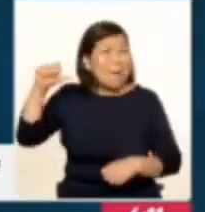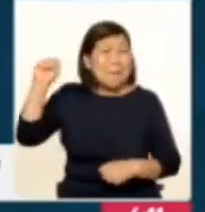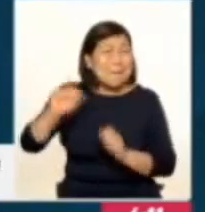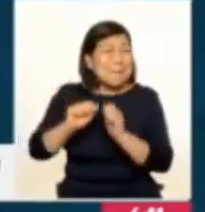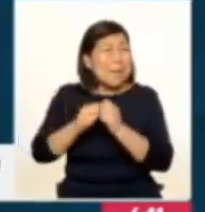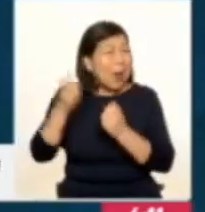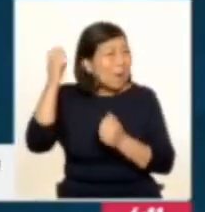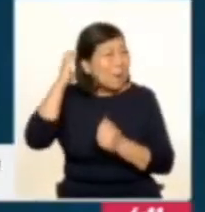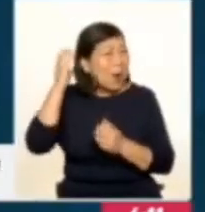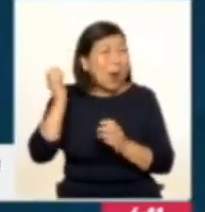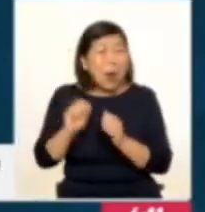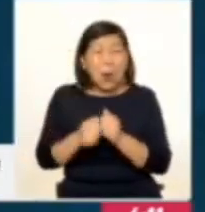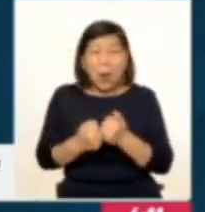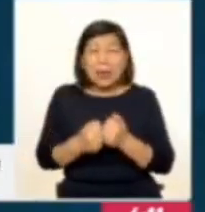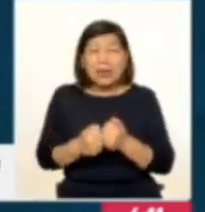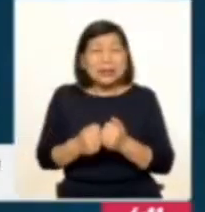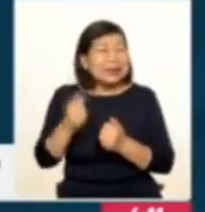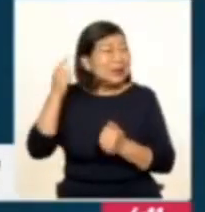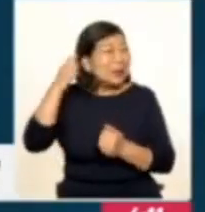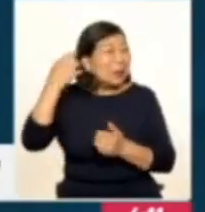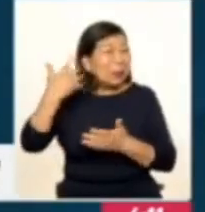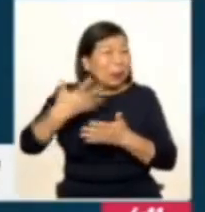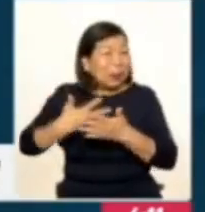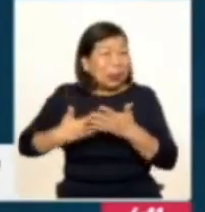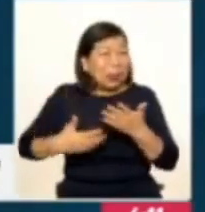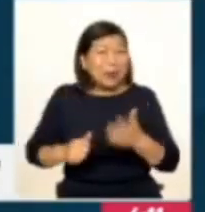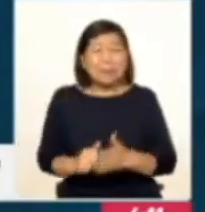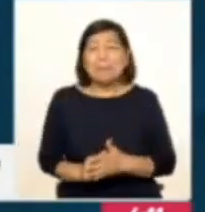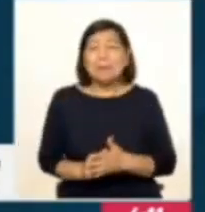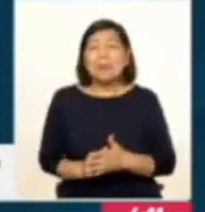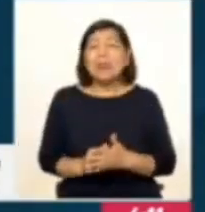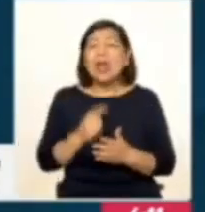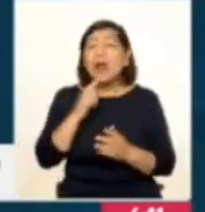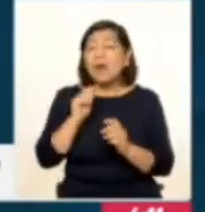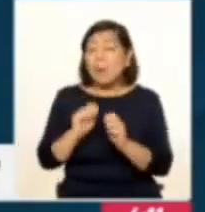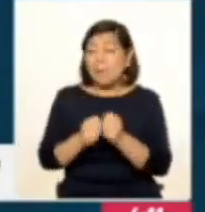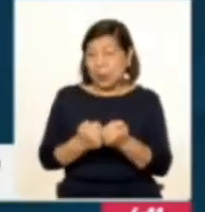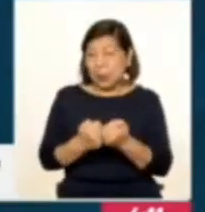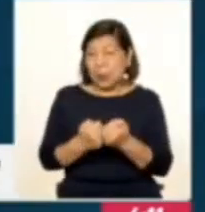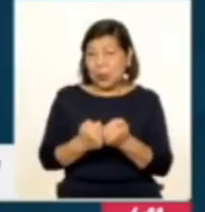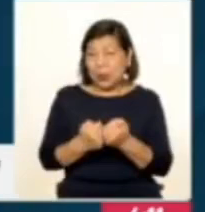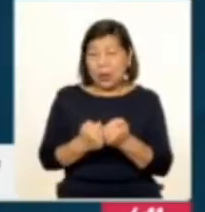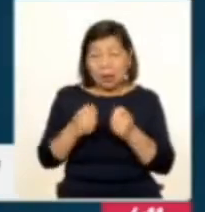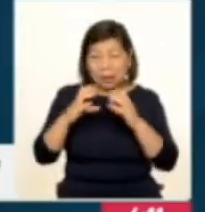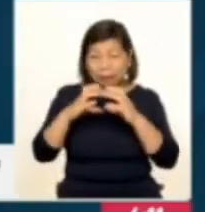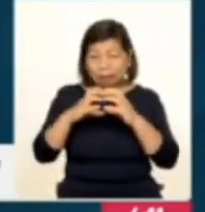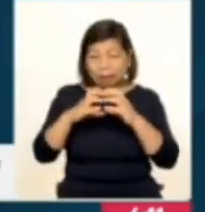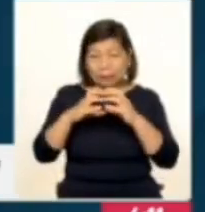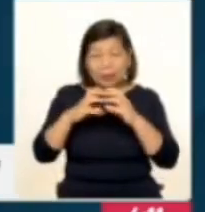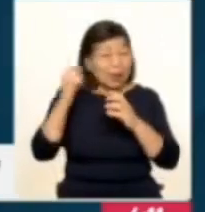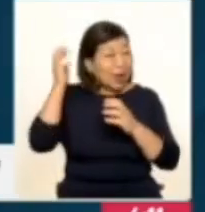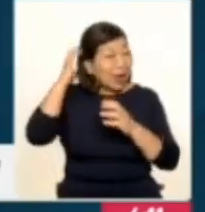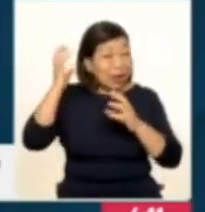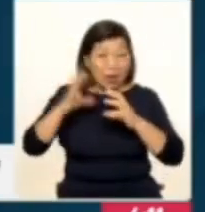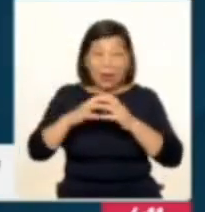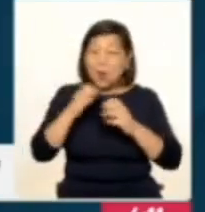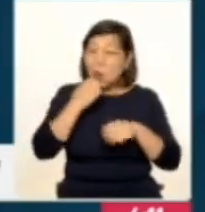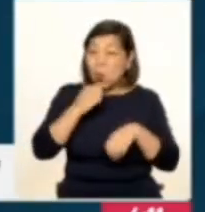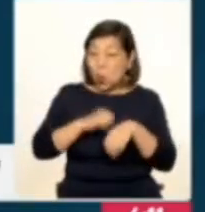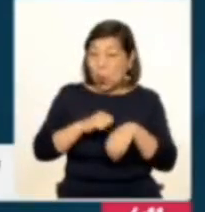una contusión, laceración encefálica, fractura craneal y traumatismo severo.